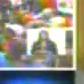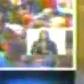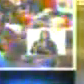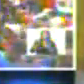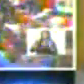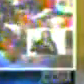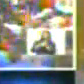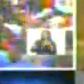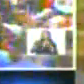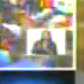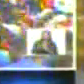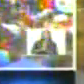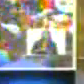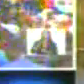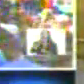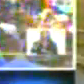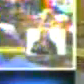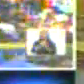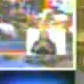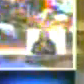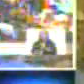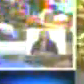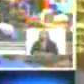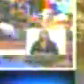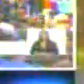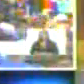K, o sea, mal escrita.